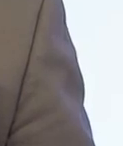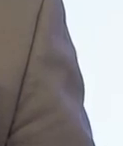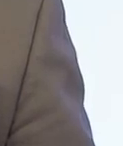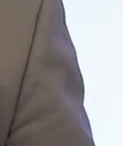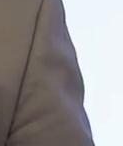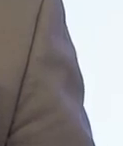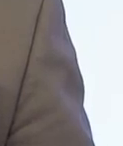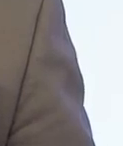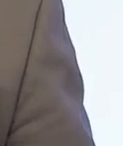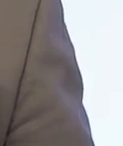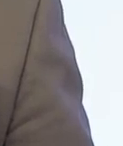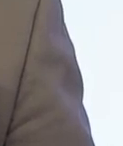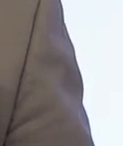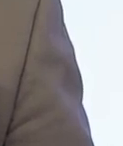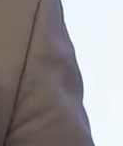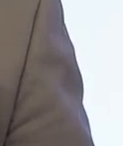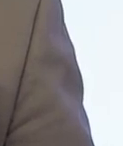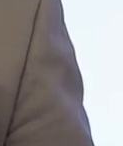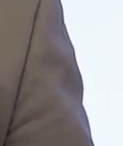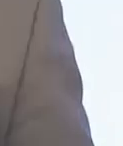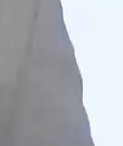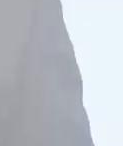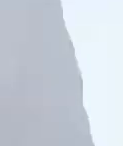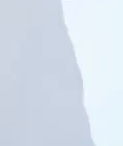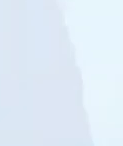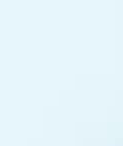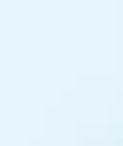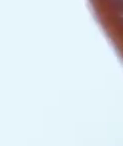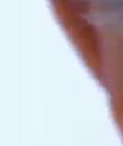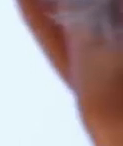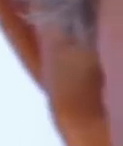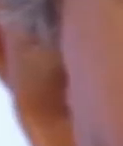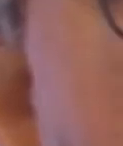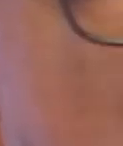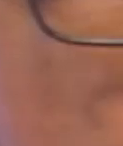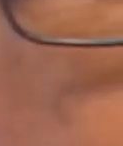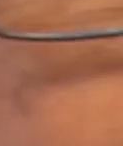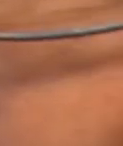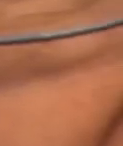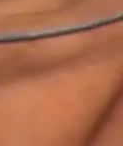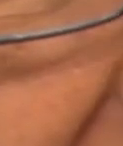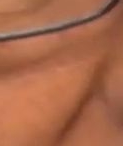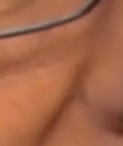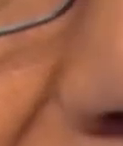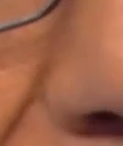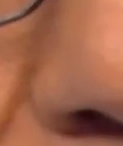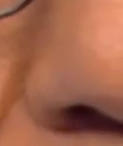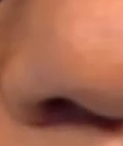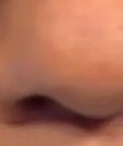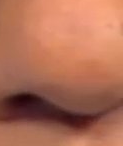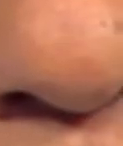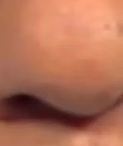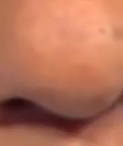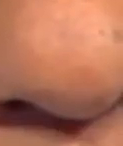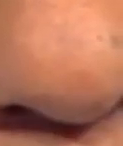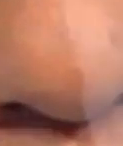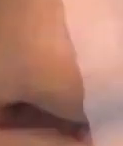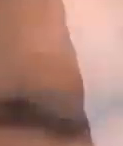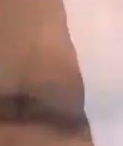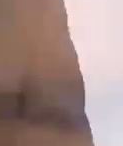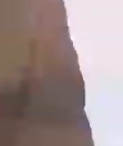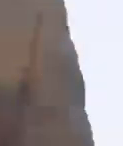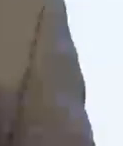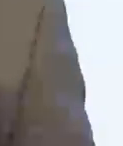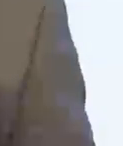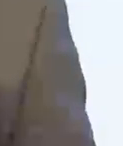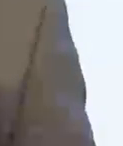pueblos del continente y del mundo entero, que ha calificado positivamente los avances que ha vivido nuestra